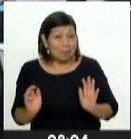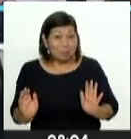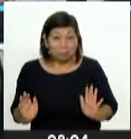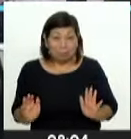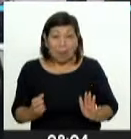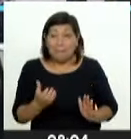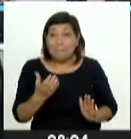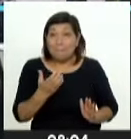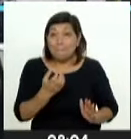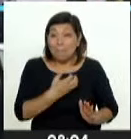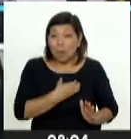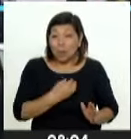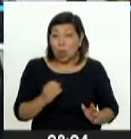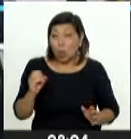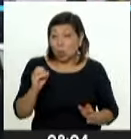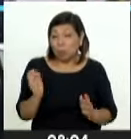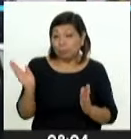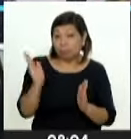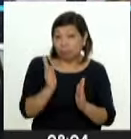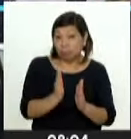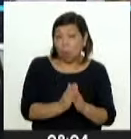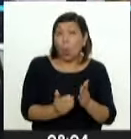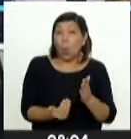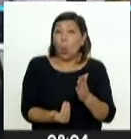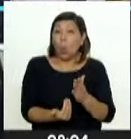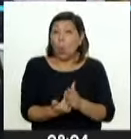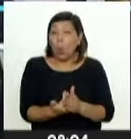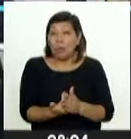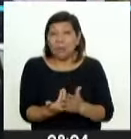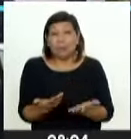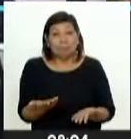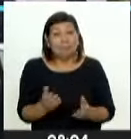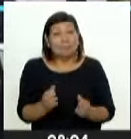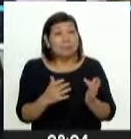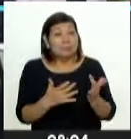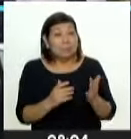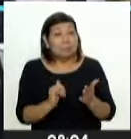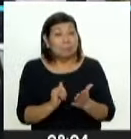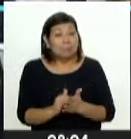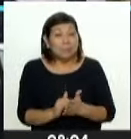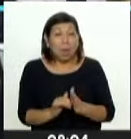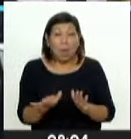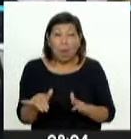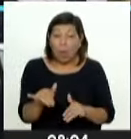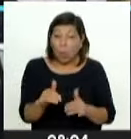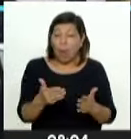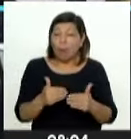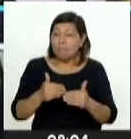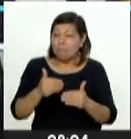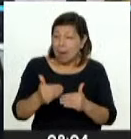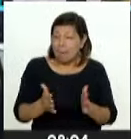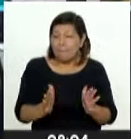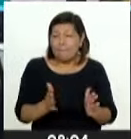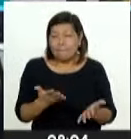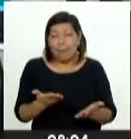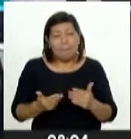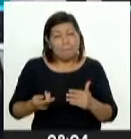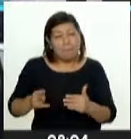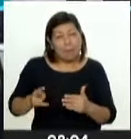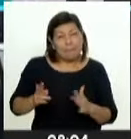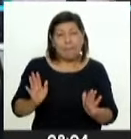mayo a octubre. En noviembre va a haber una nueva tasa que se espera que sea más o menos similar, un poquito más, ¿no? Ha venido subiendo, como